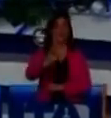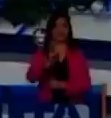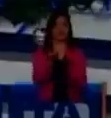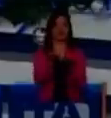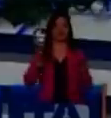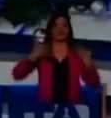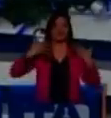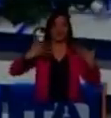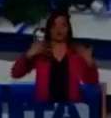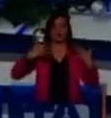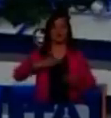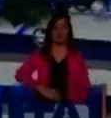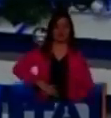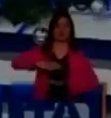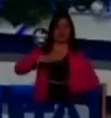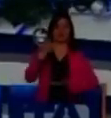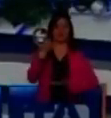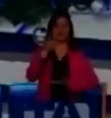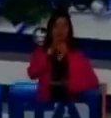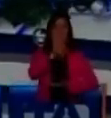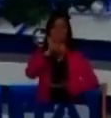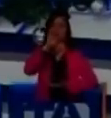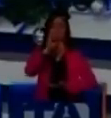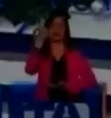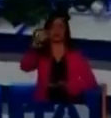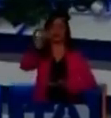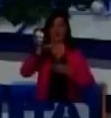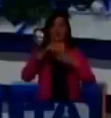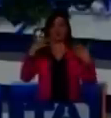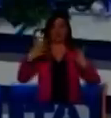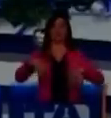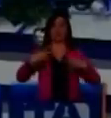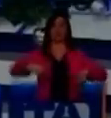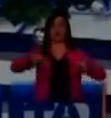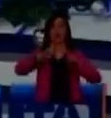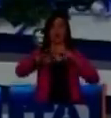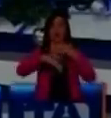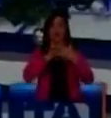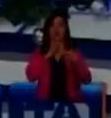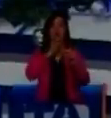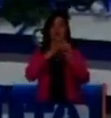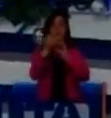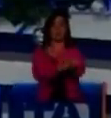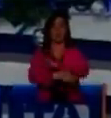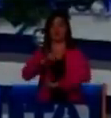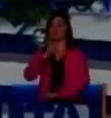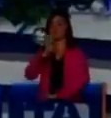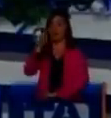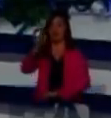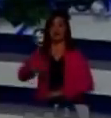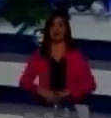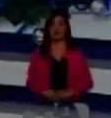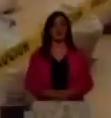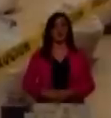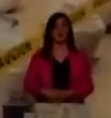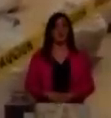de 11 toneladas de cocaína valoradas en 480 millones de dólares que tenían como destino Bélgica. Hay un detenido.